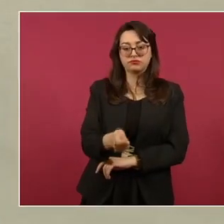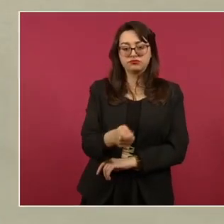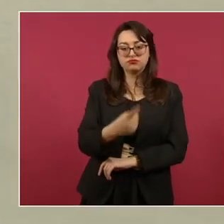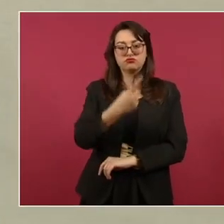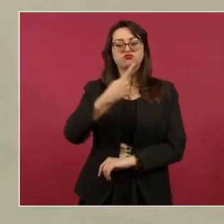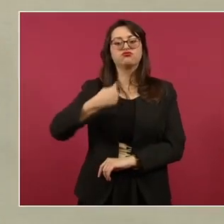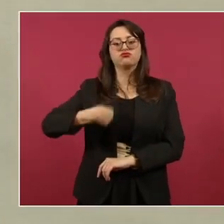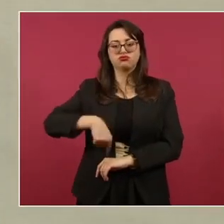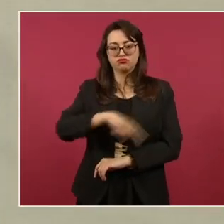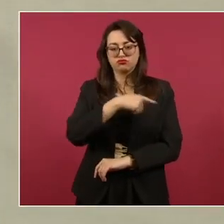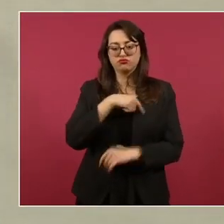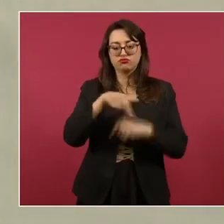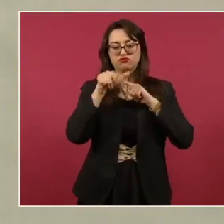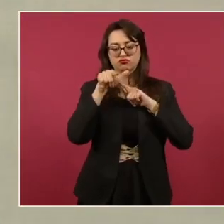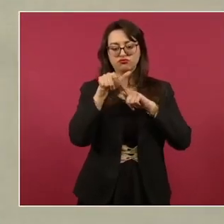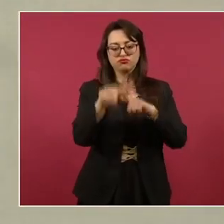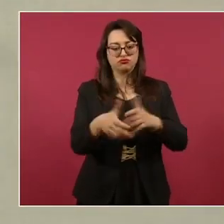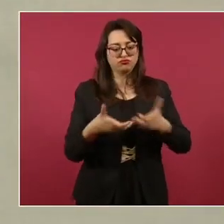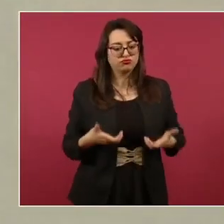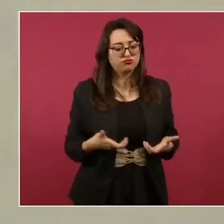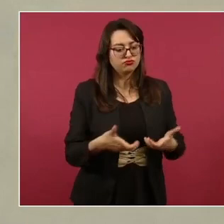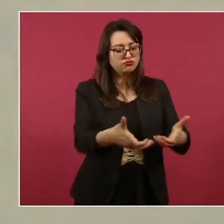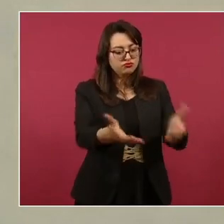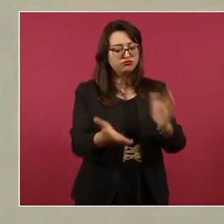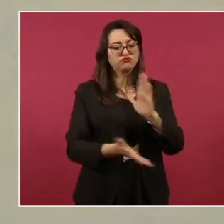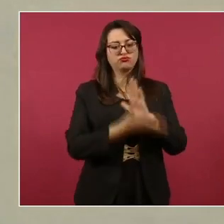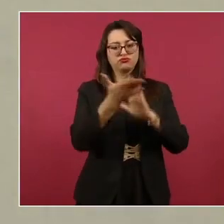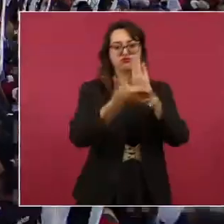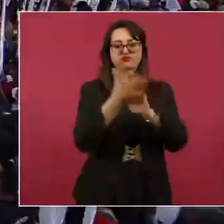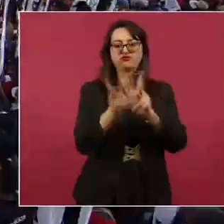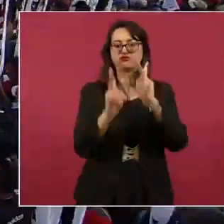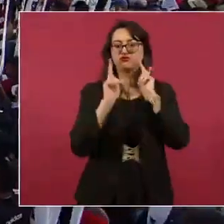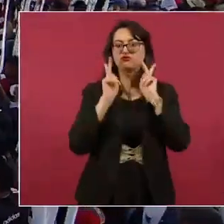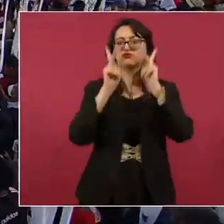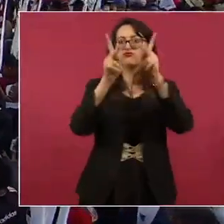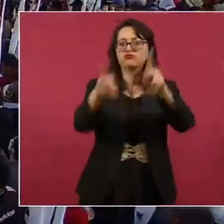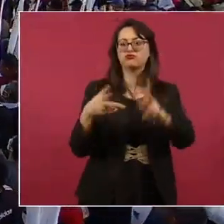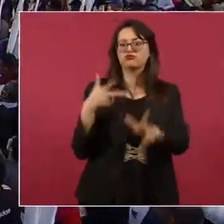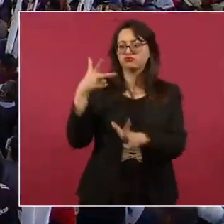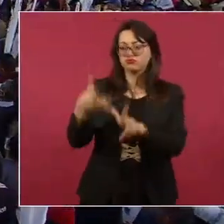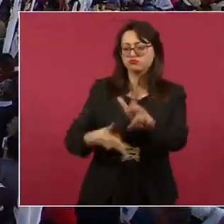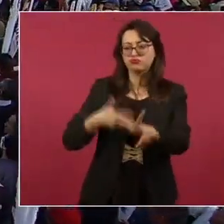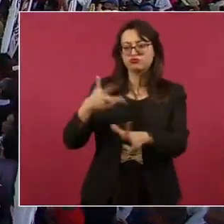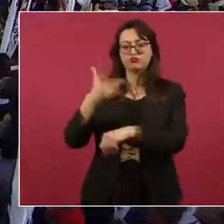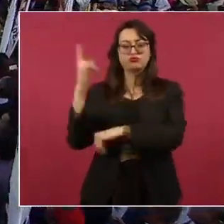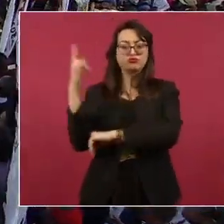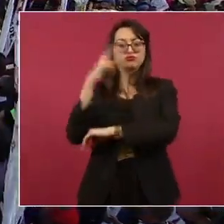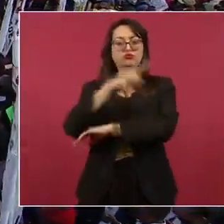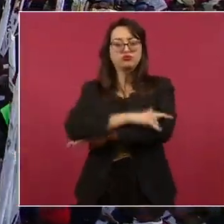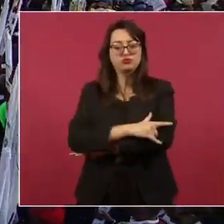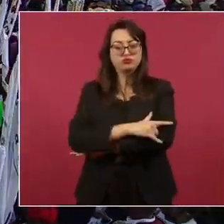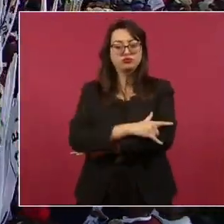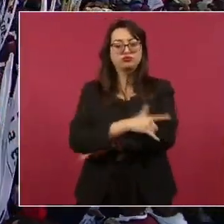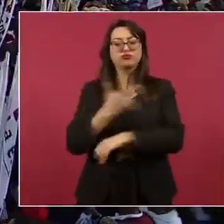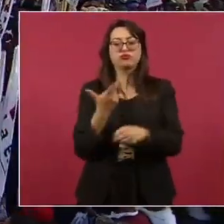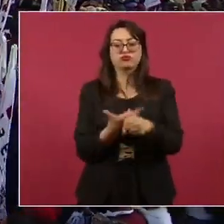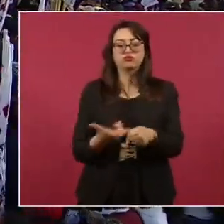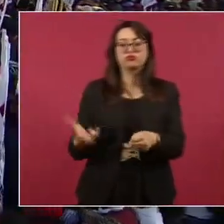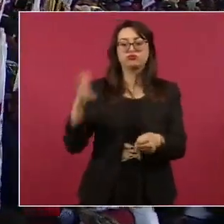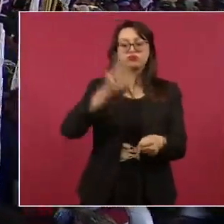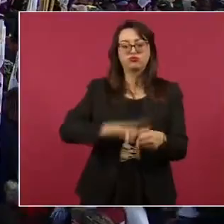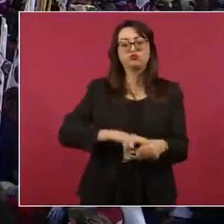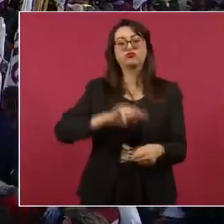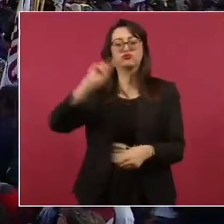seguir construyendo carreteras, puentes, trenes, aeropuertos,